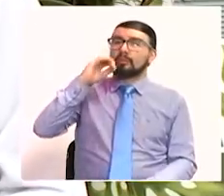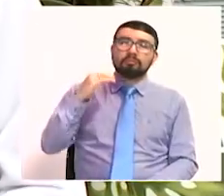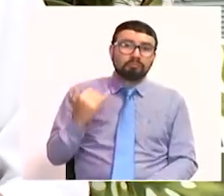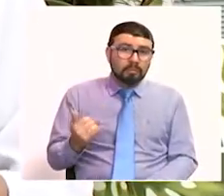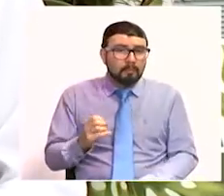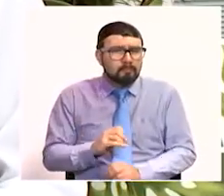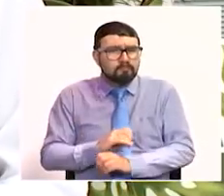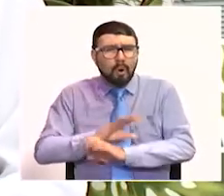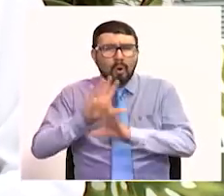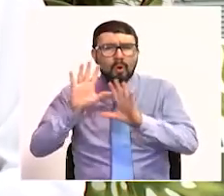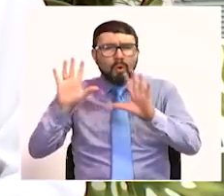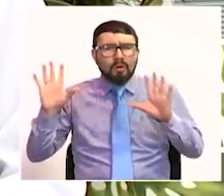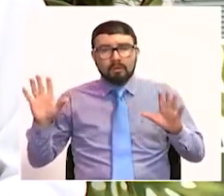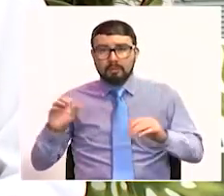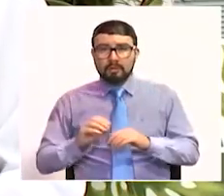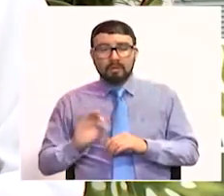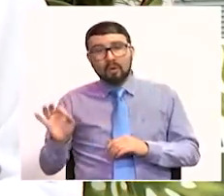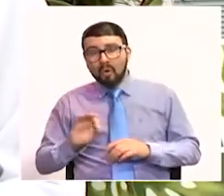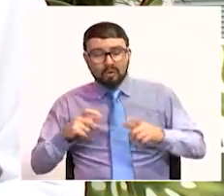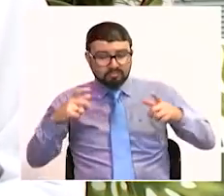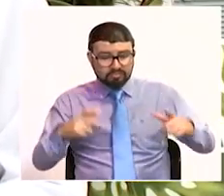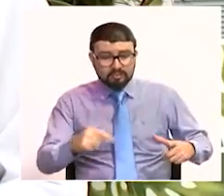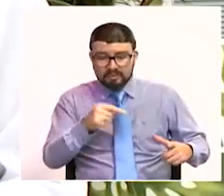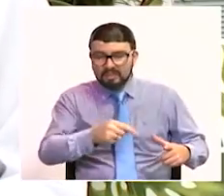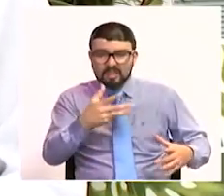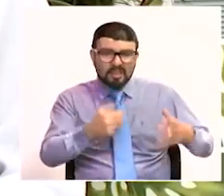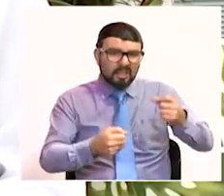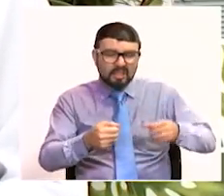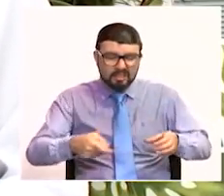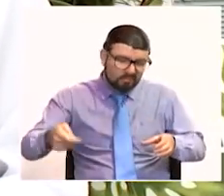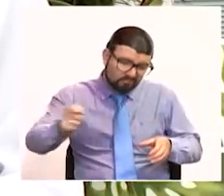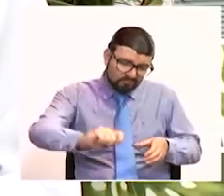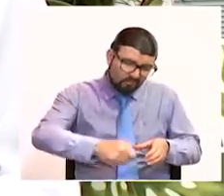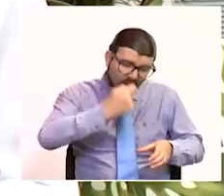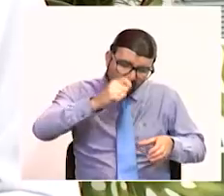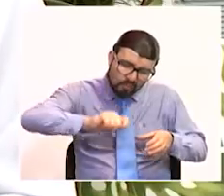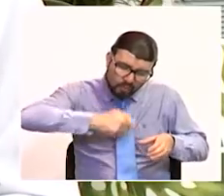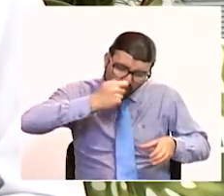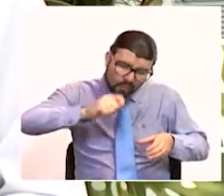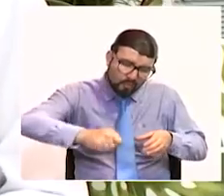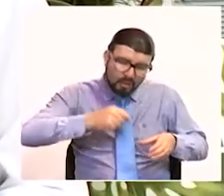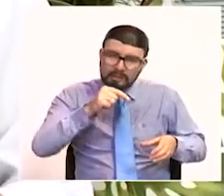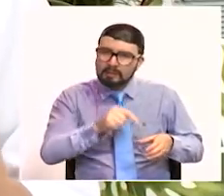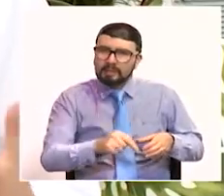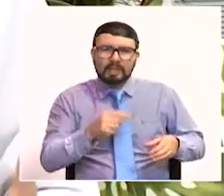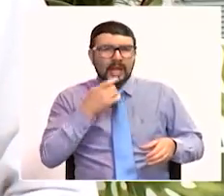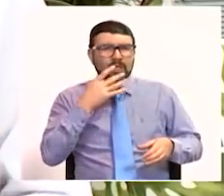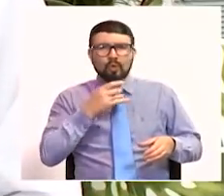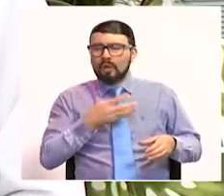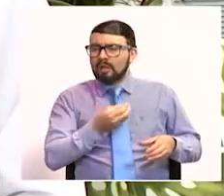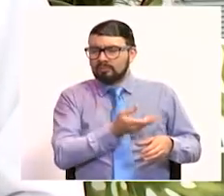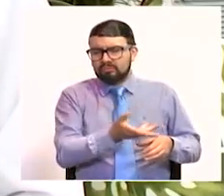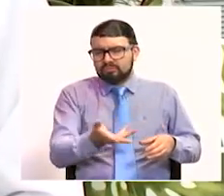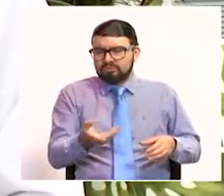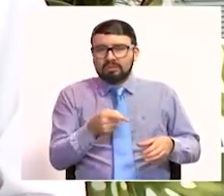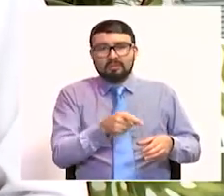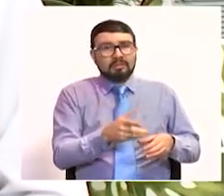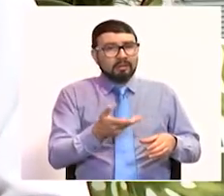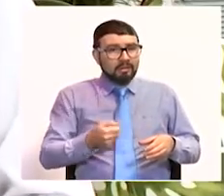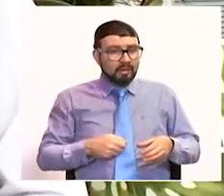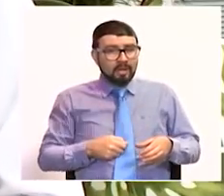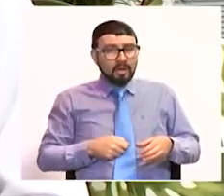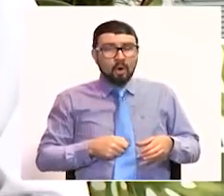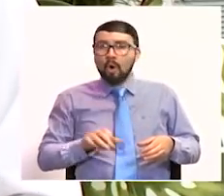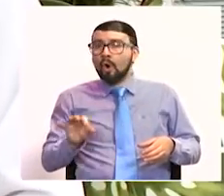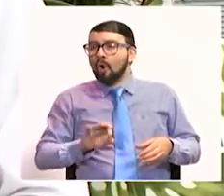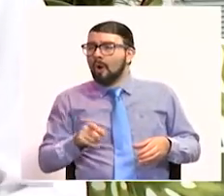un plato de cereales llenos de azúcares y almidones con leche. Otros de estos están